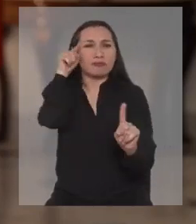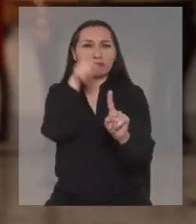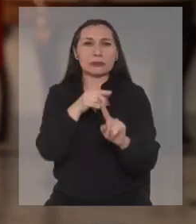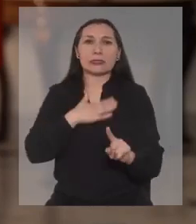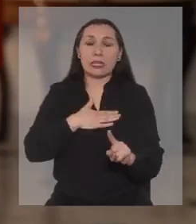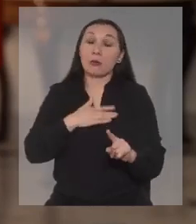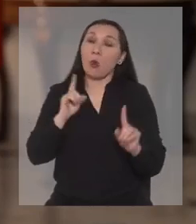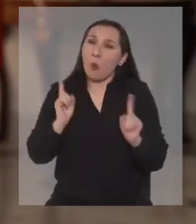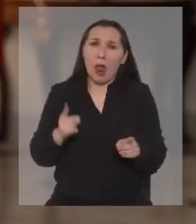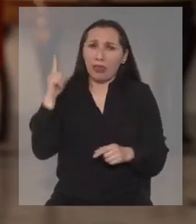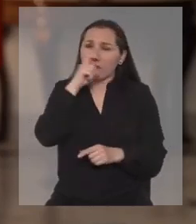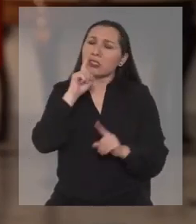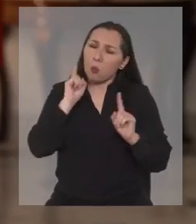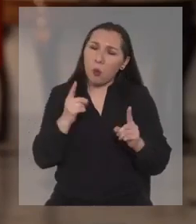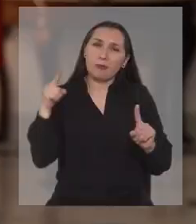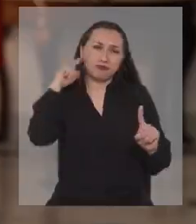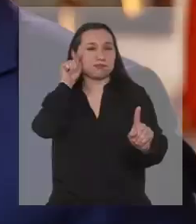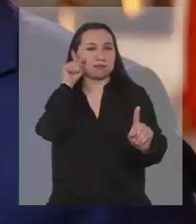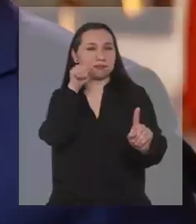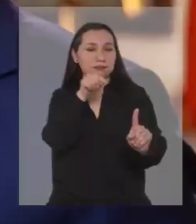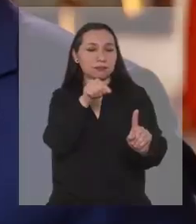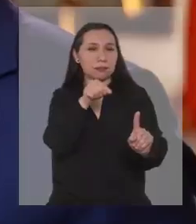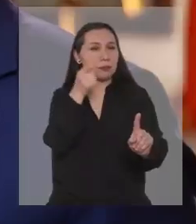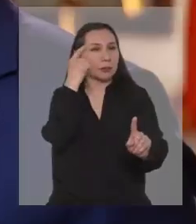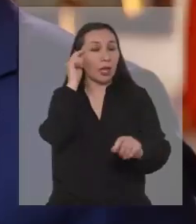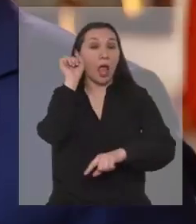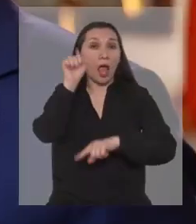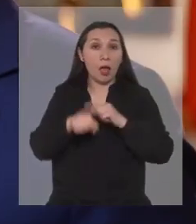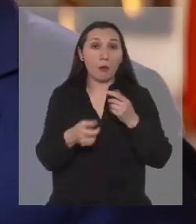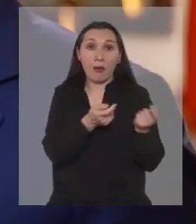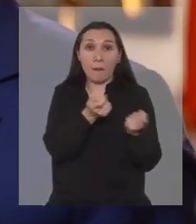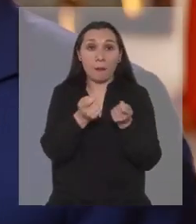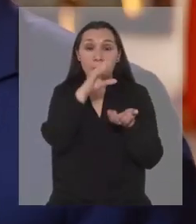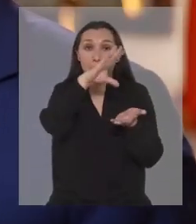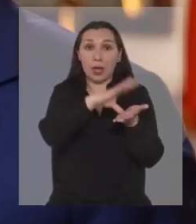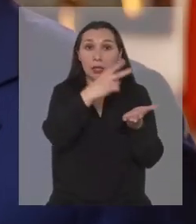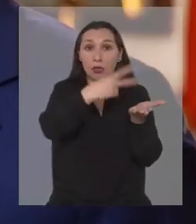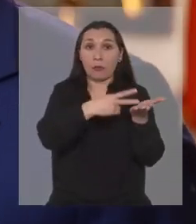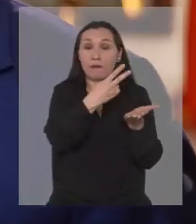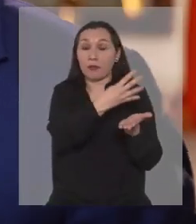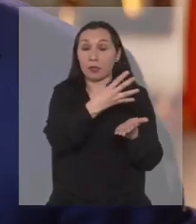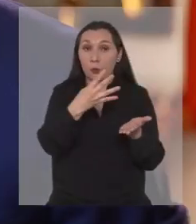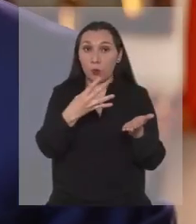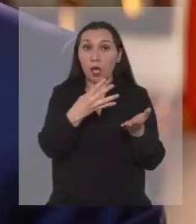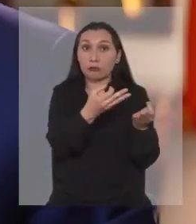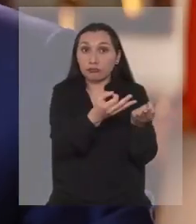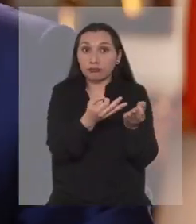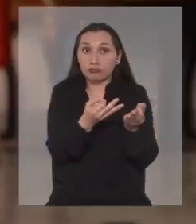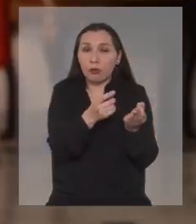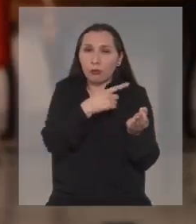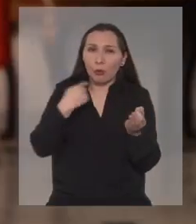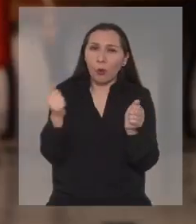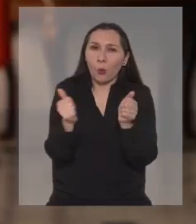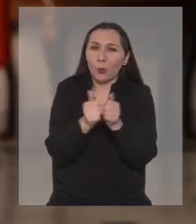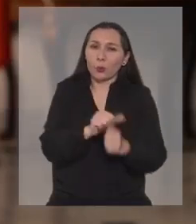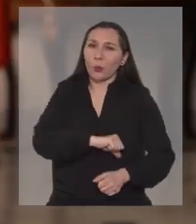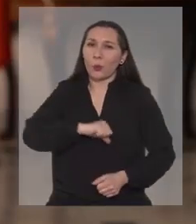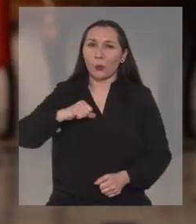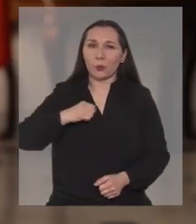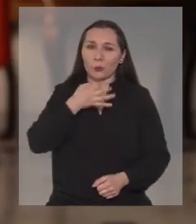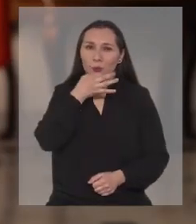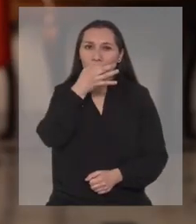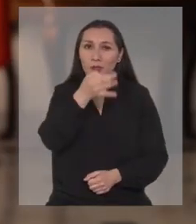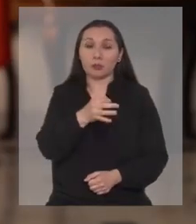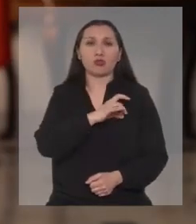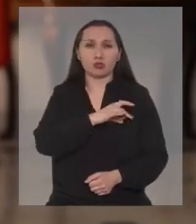que nos proponemos por difícil que sea y en ese Horizonte con la aprobación de este presupuesto 2024 podemos